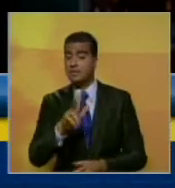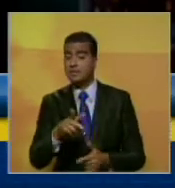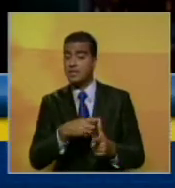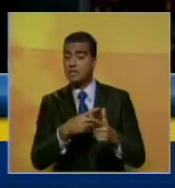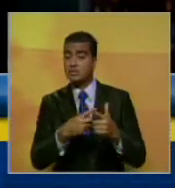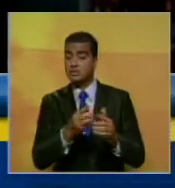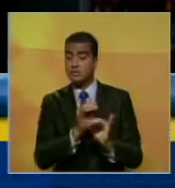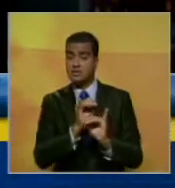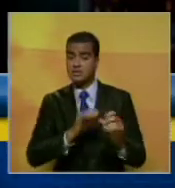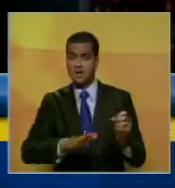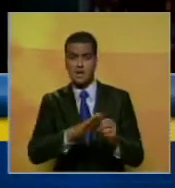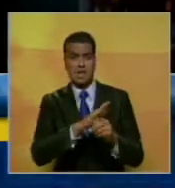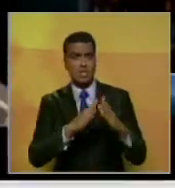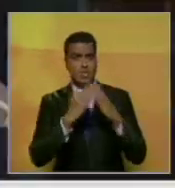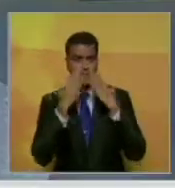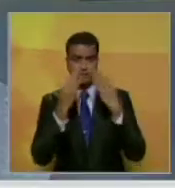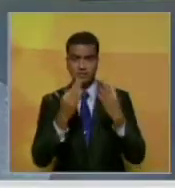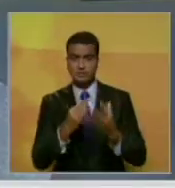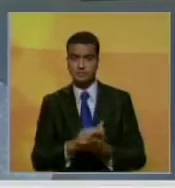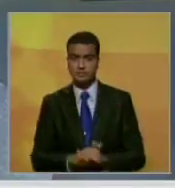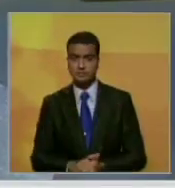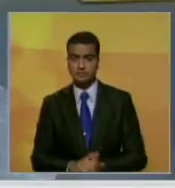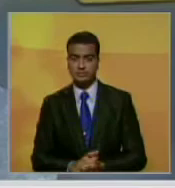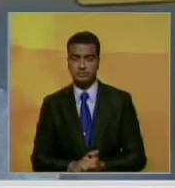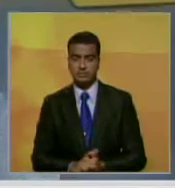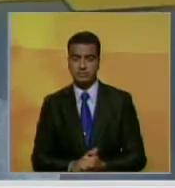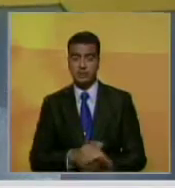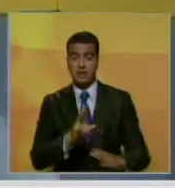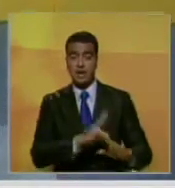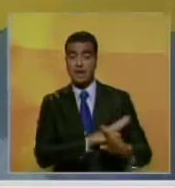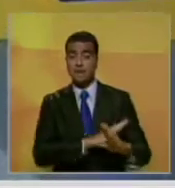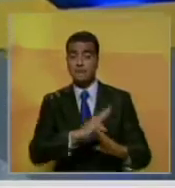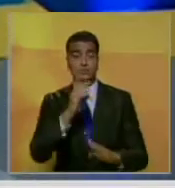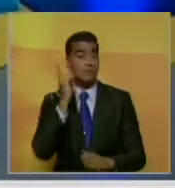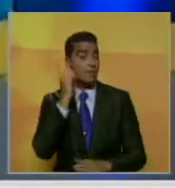entonces acaparan toda la atención. Y pasamos a la música, pues la